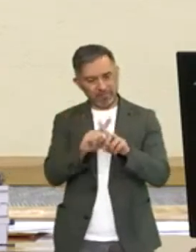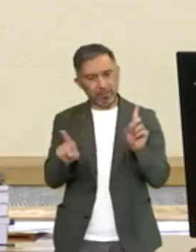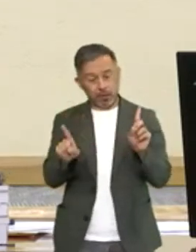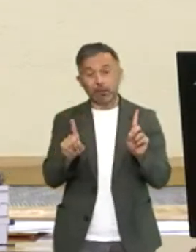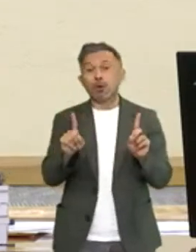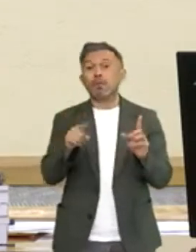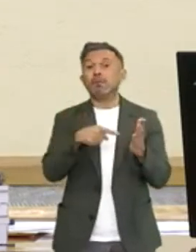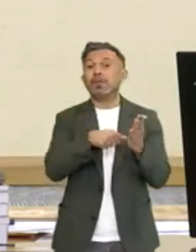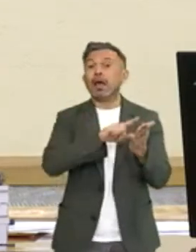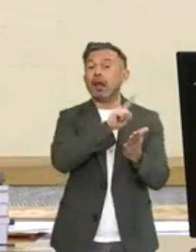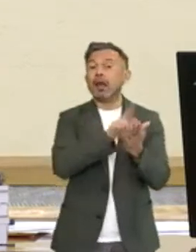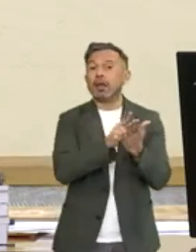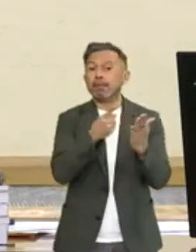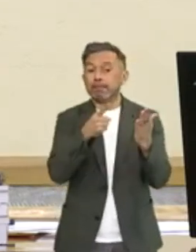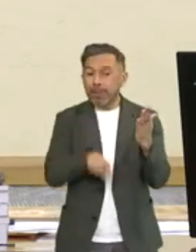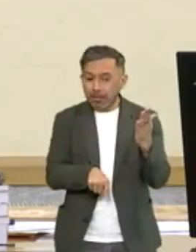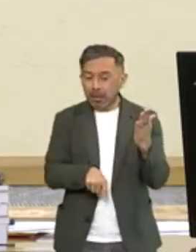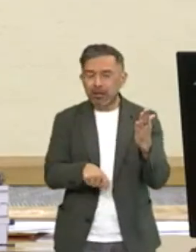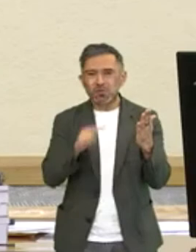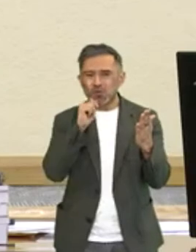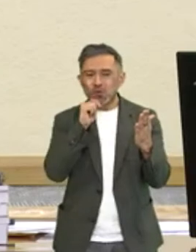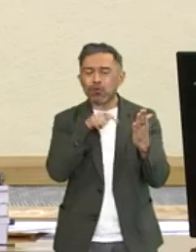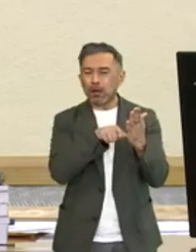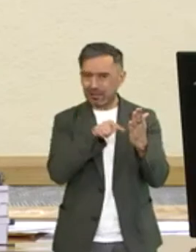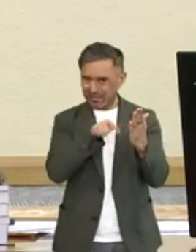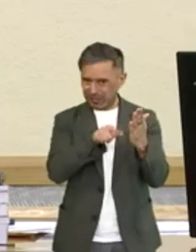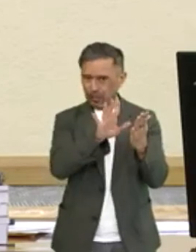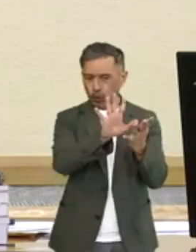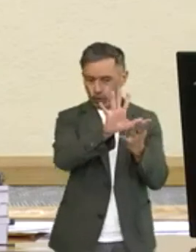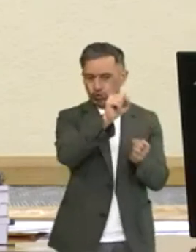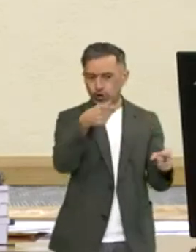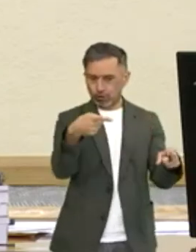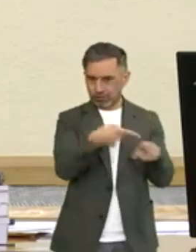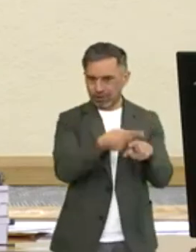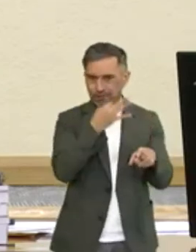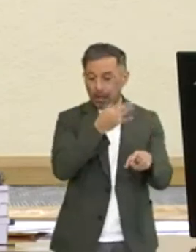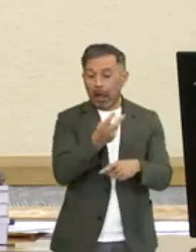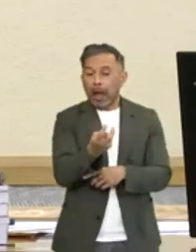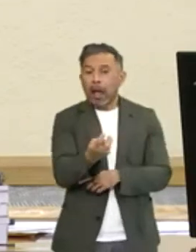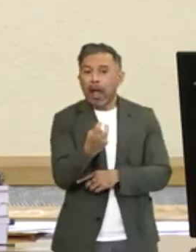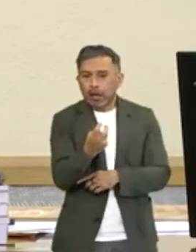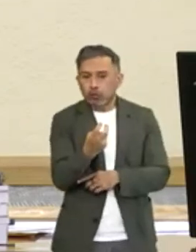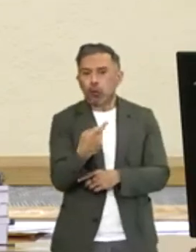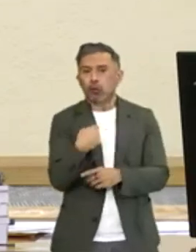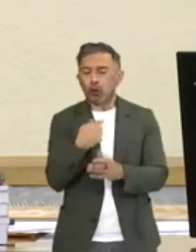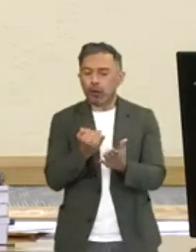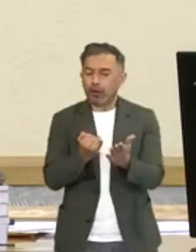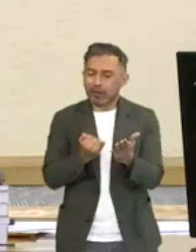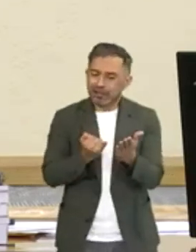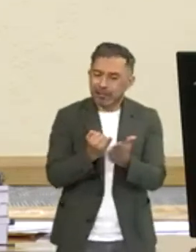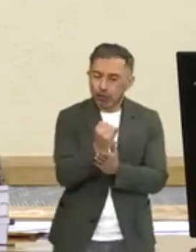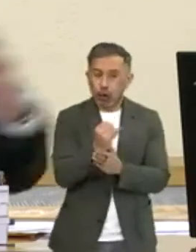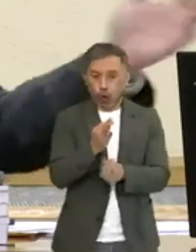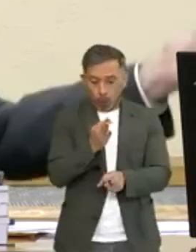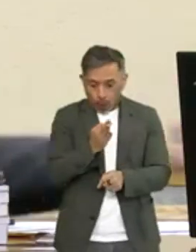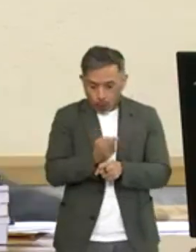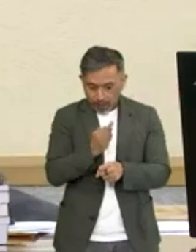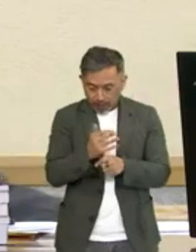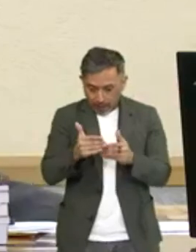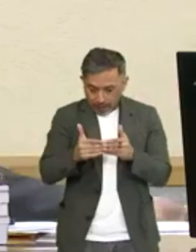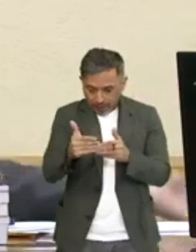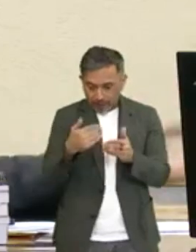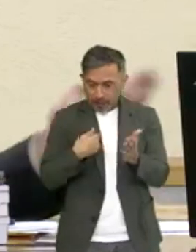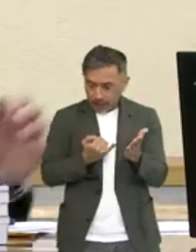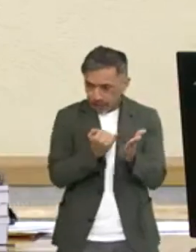aplicando la ley irá en contra del mandato constitucional. Y eso lo voy a dejar constancia en cada decisión que se tome de aquí en adelante. E invito a mis